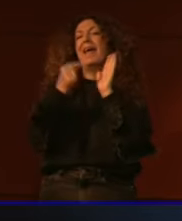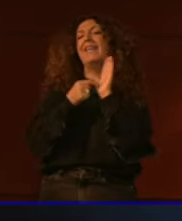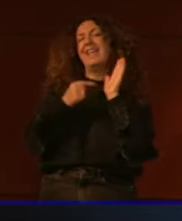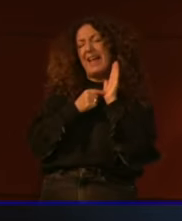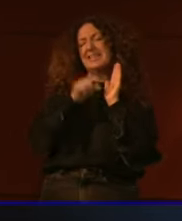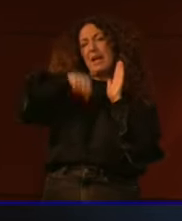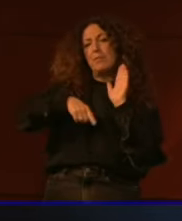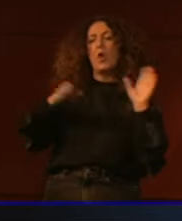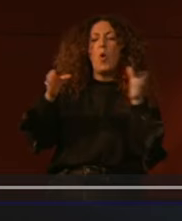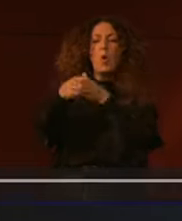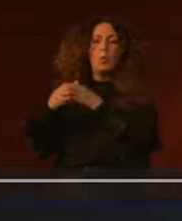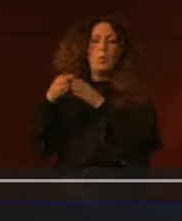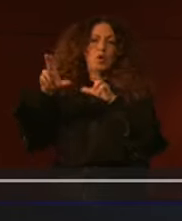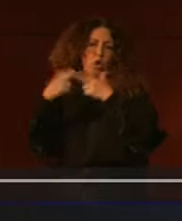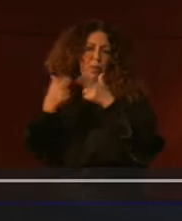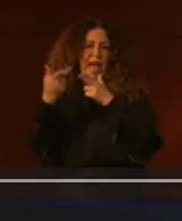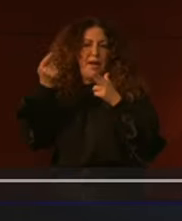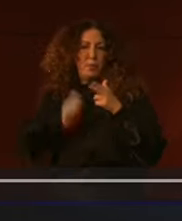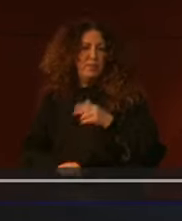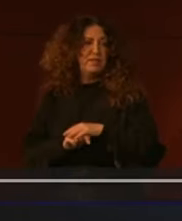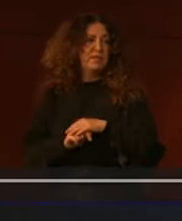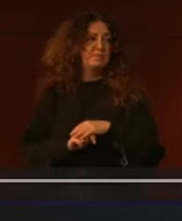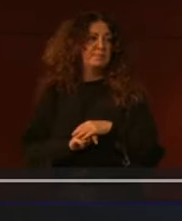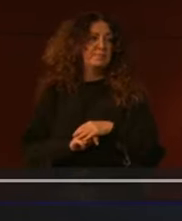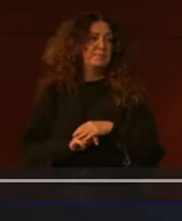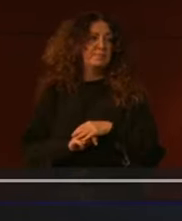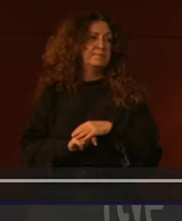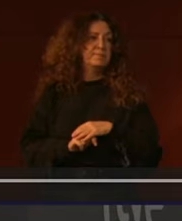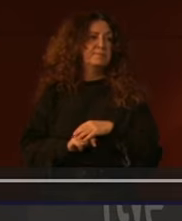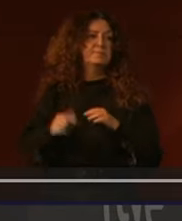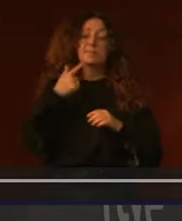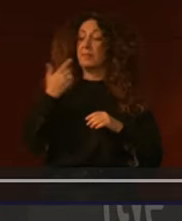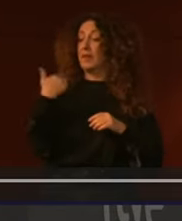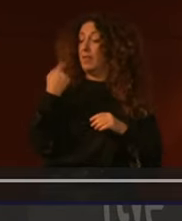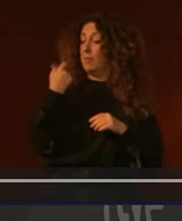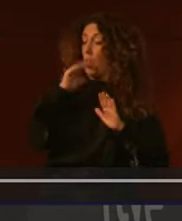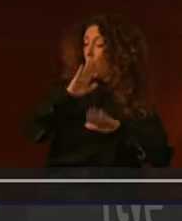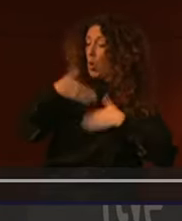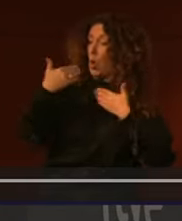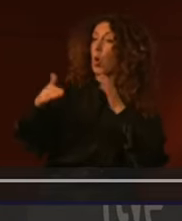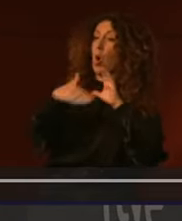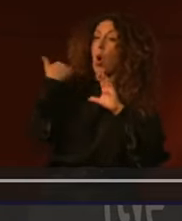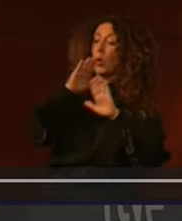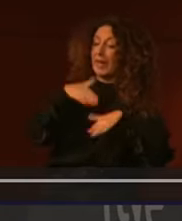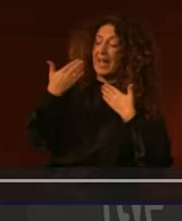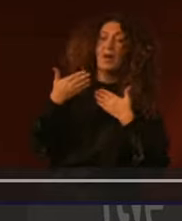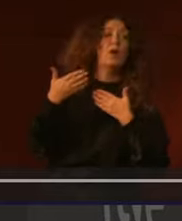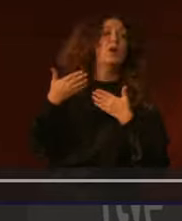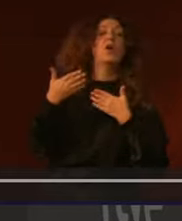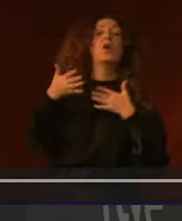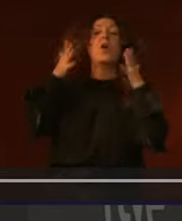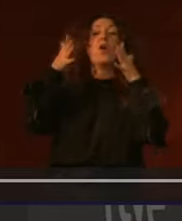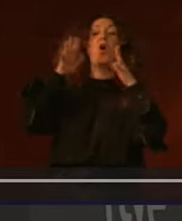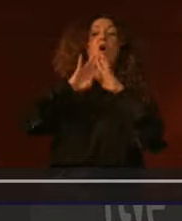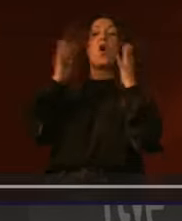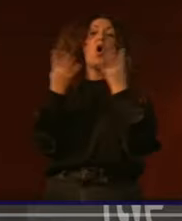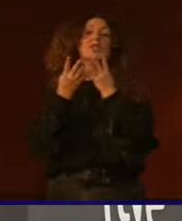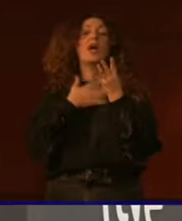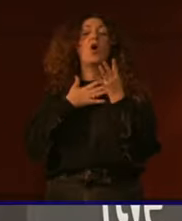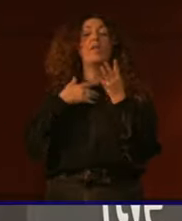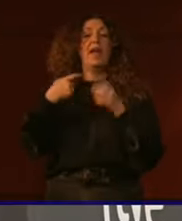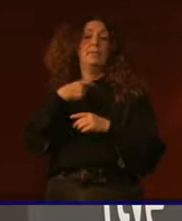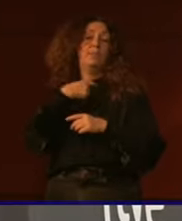sociales y los profesionales. Tengo que anunciar que me acaba de llegar un correo de que el Consejo Rector de la Corporación